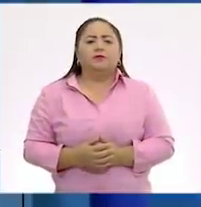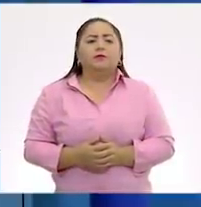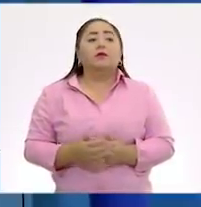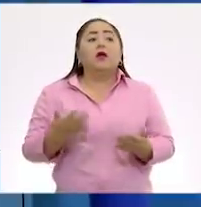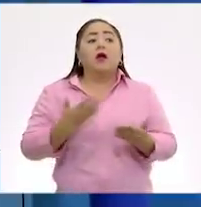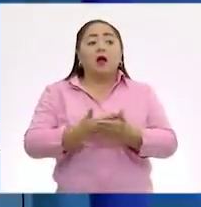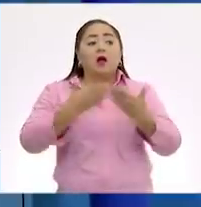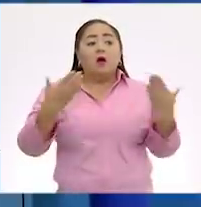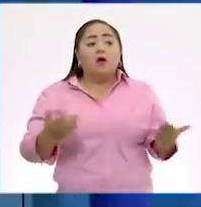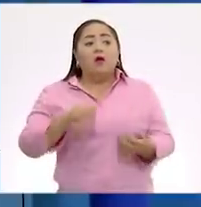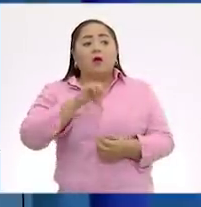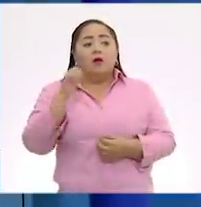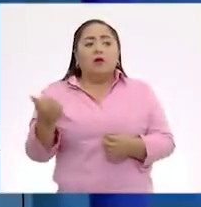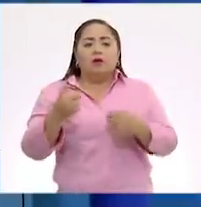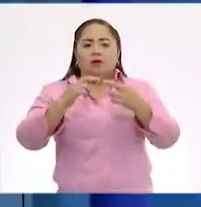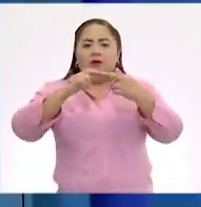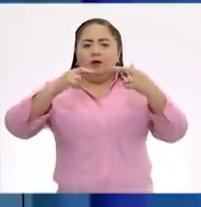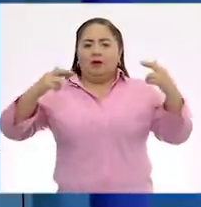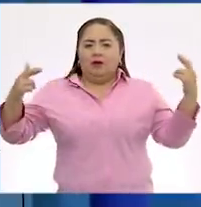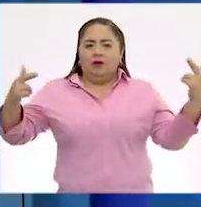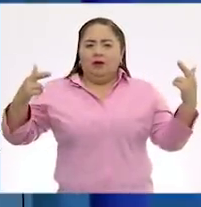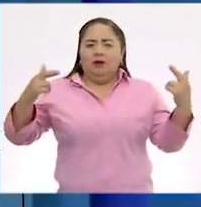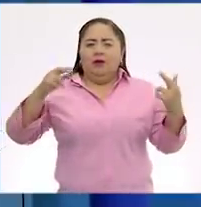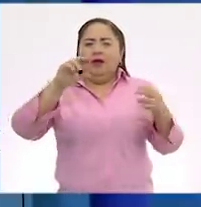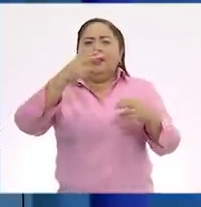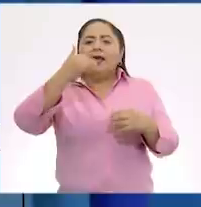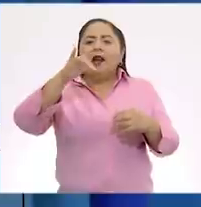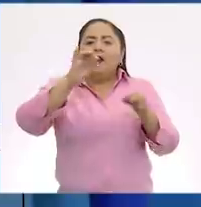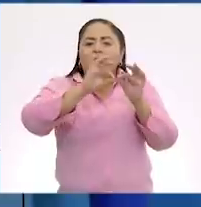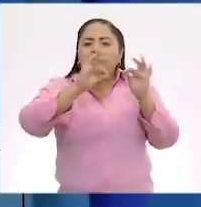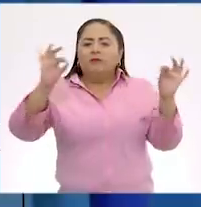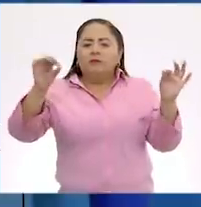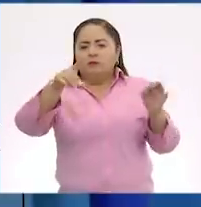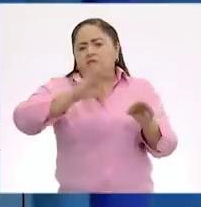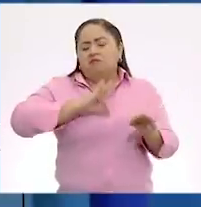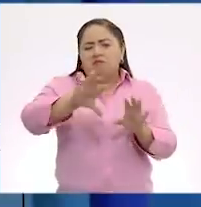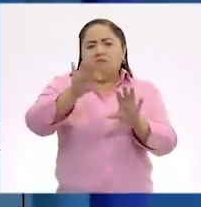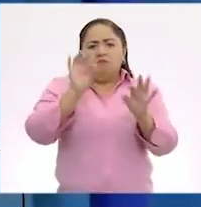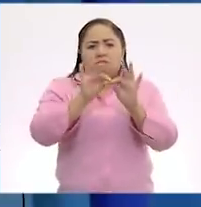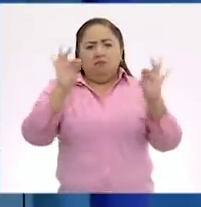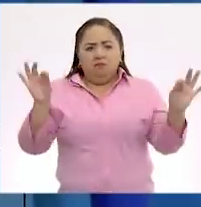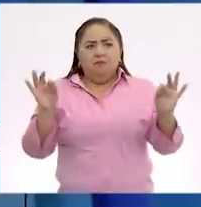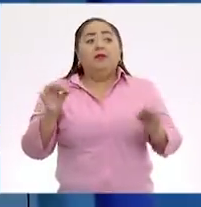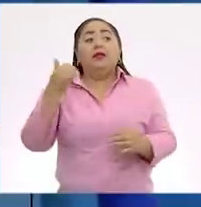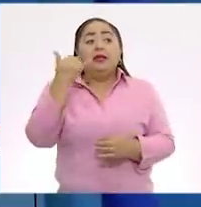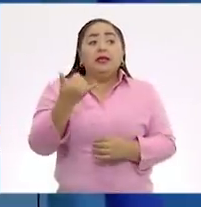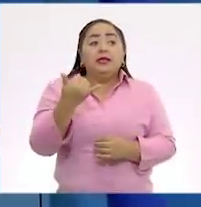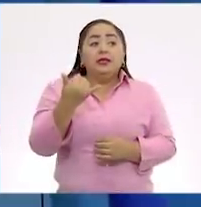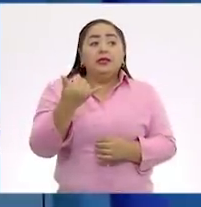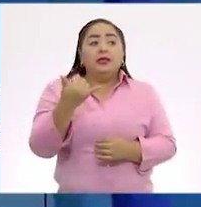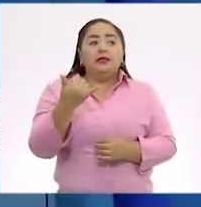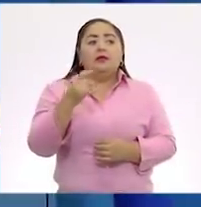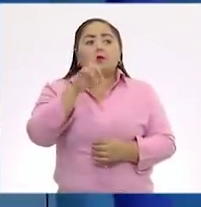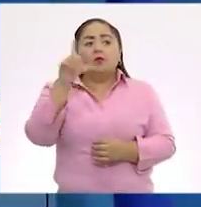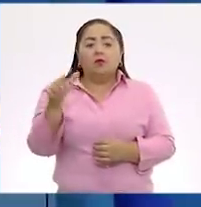va a ser tomar un cordón, un pedazo de hilo o de cordón, y vamos